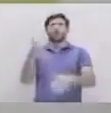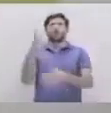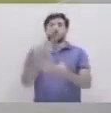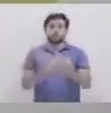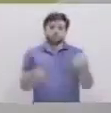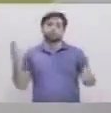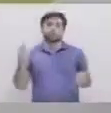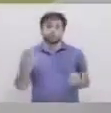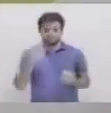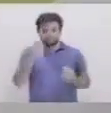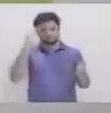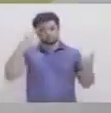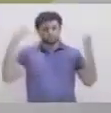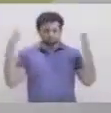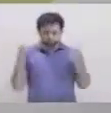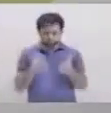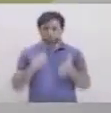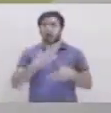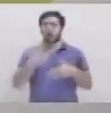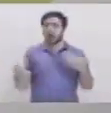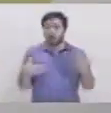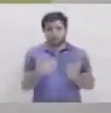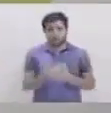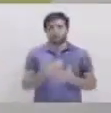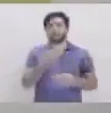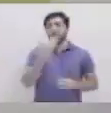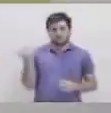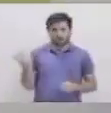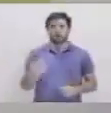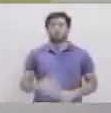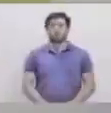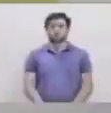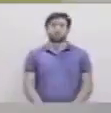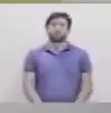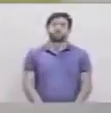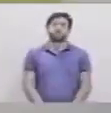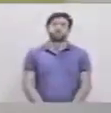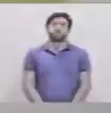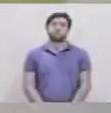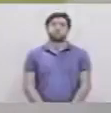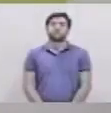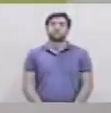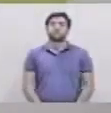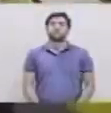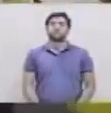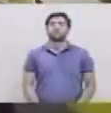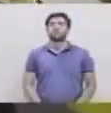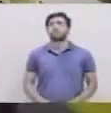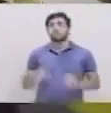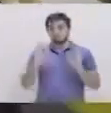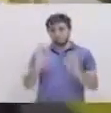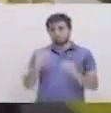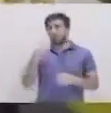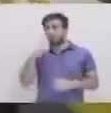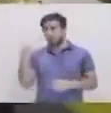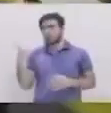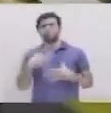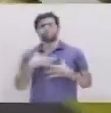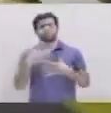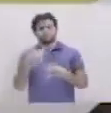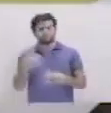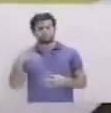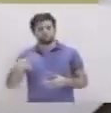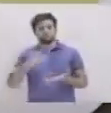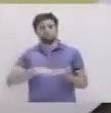salir, sino que concentrarte, y es cuando empezamos a ver imágenes. Profe, qué interesante esto que